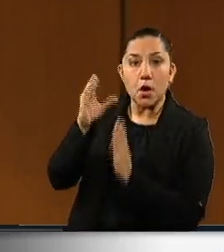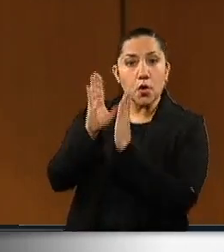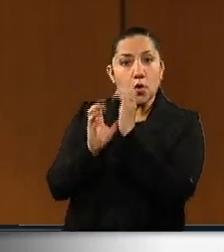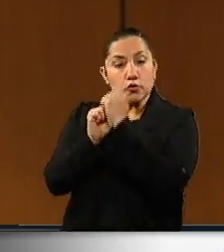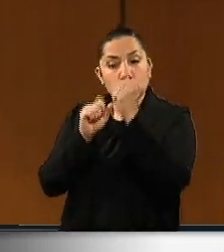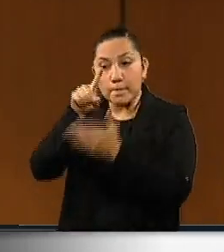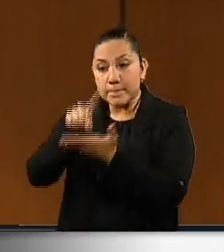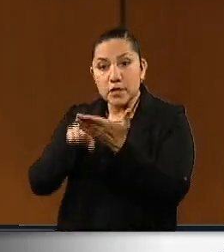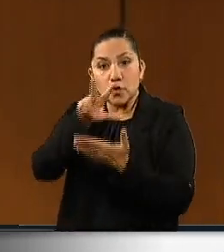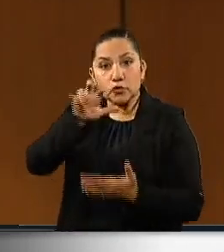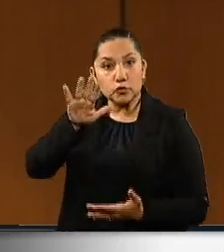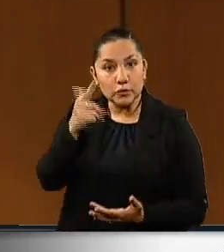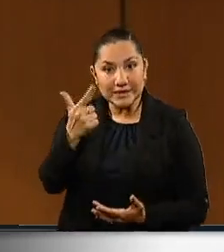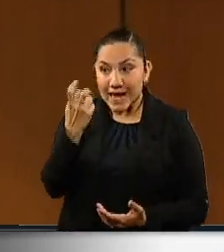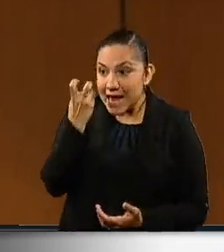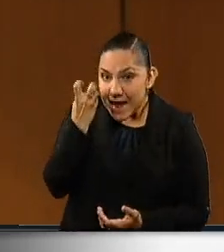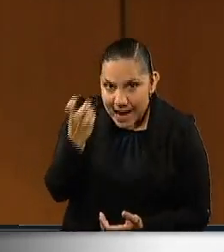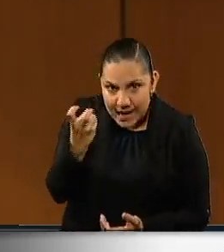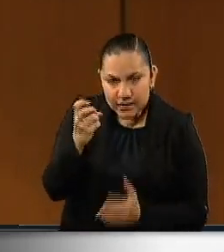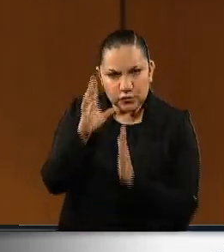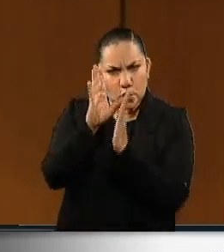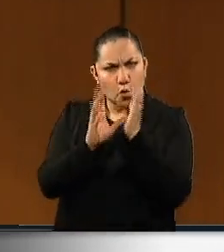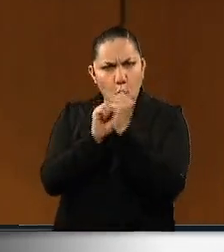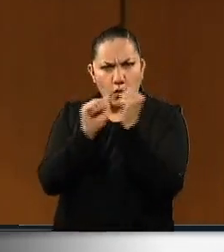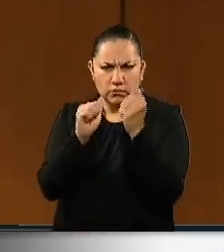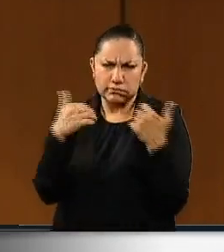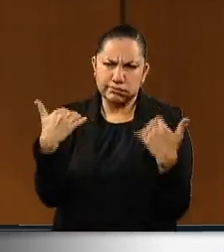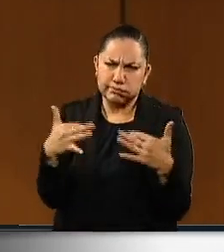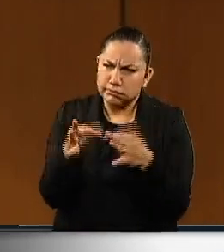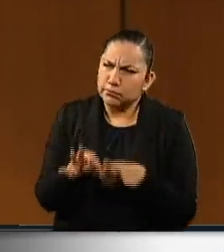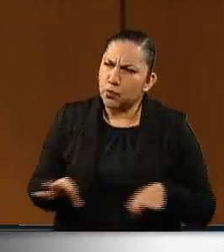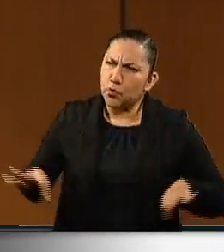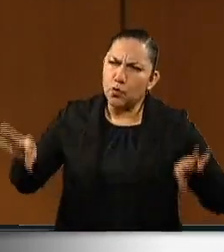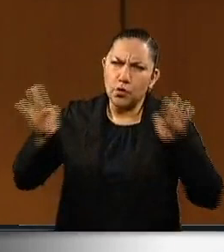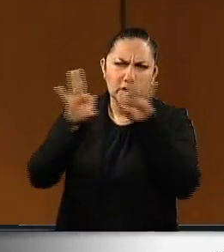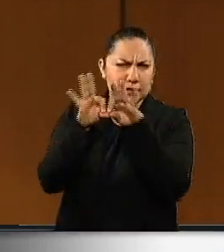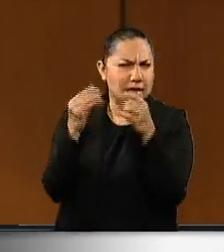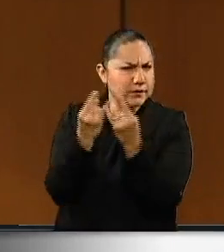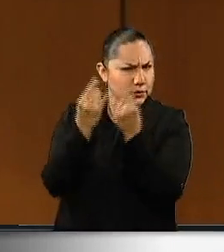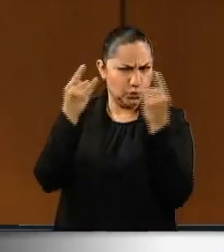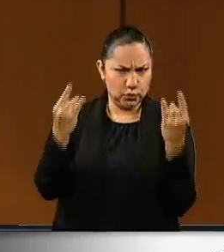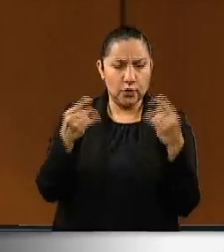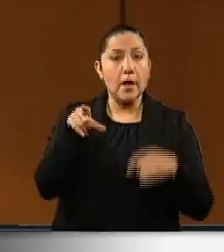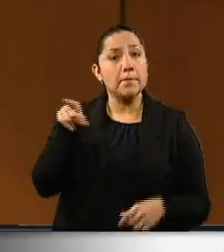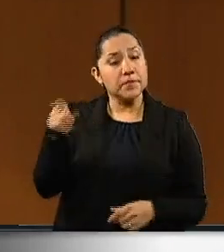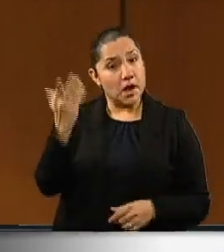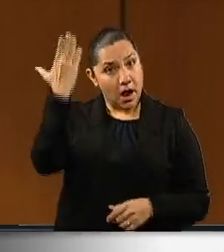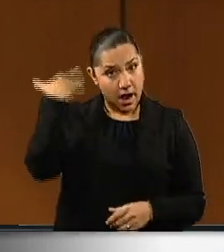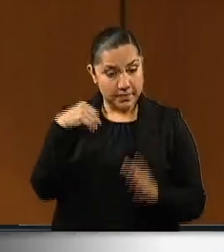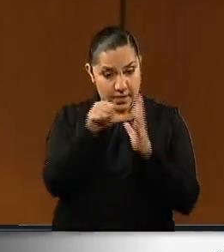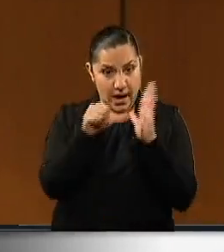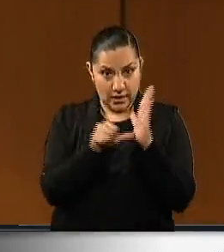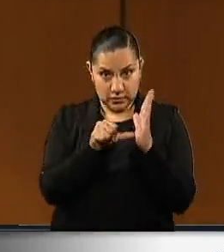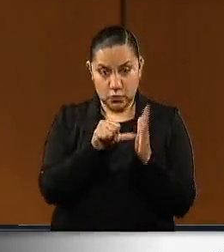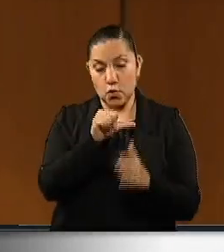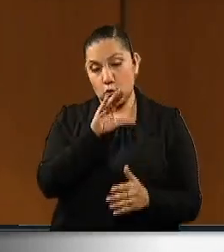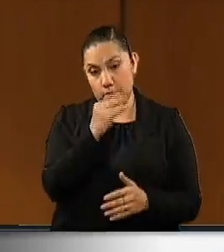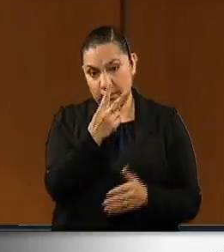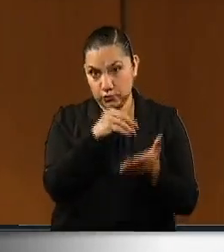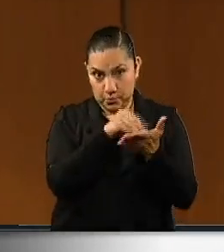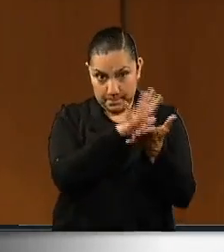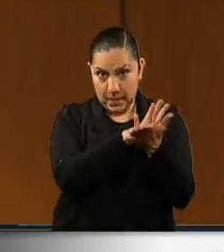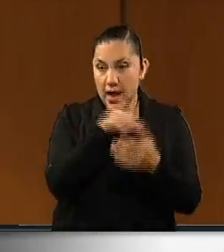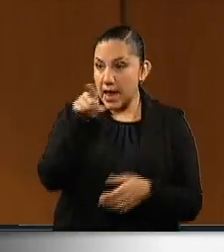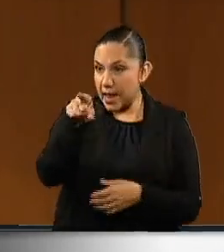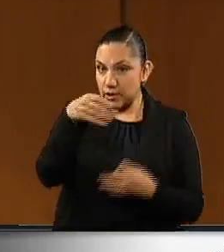más brillante de nuestra historia, que establecía en su artículo 92 que los ministros de la Suprema Corte durarían en su encargo solamente